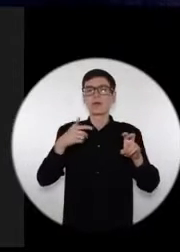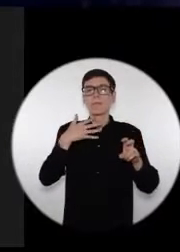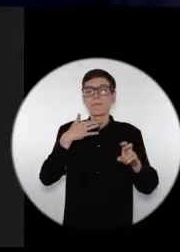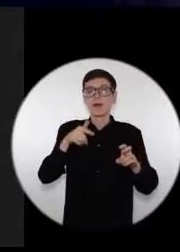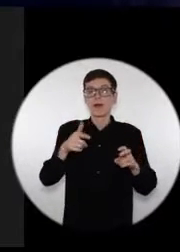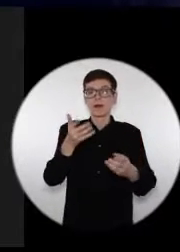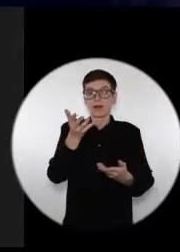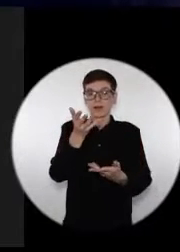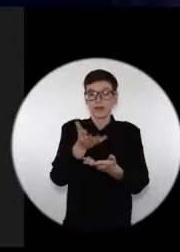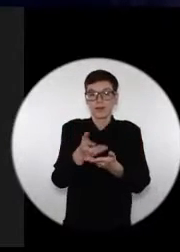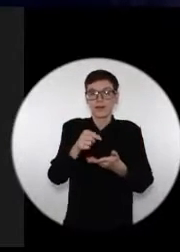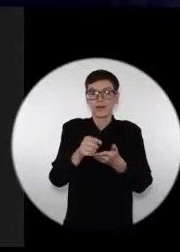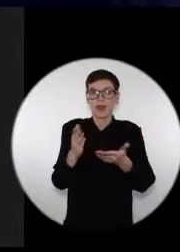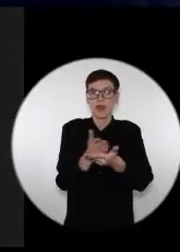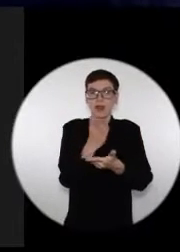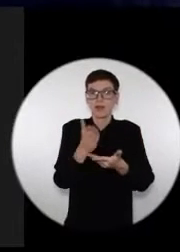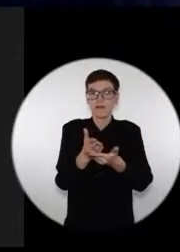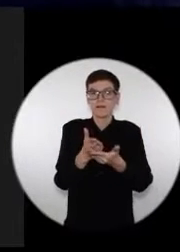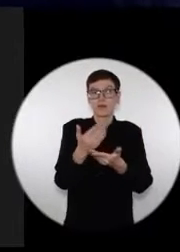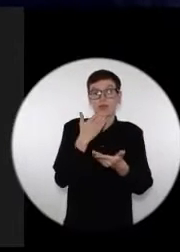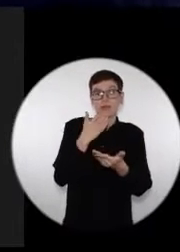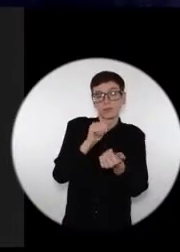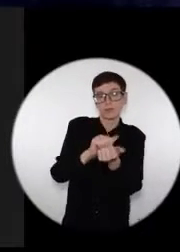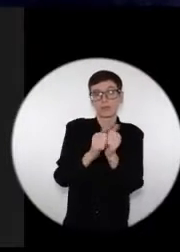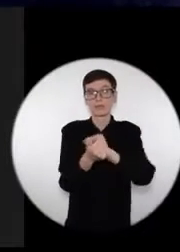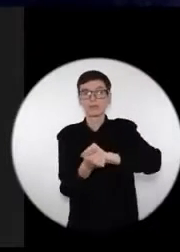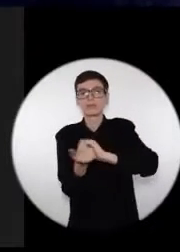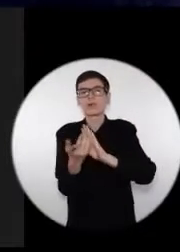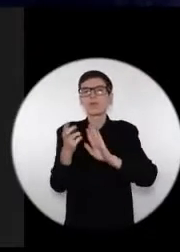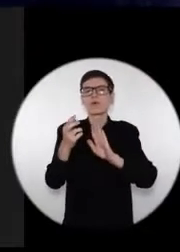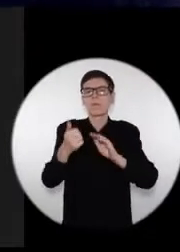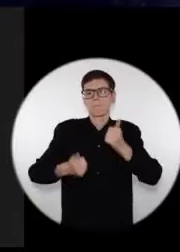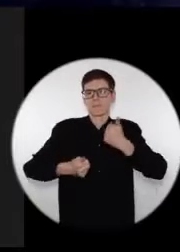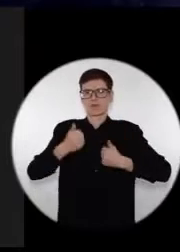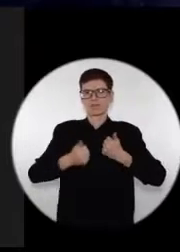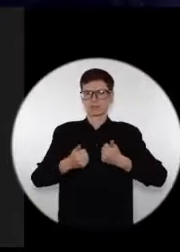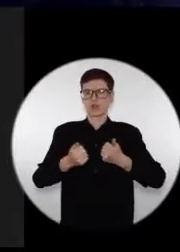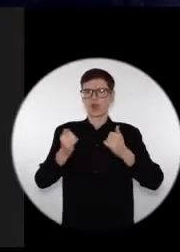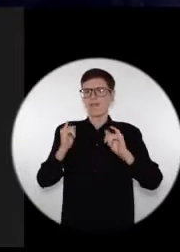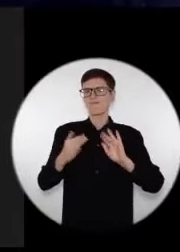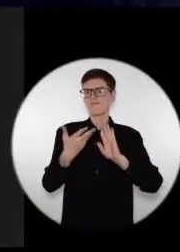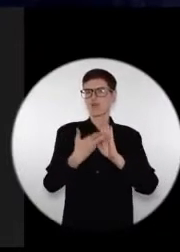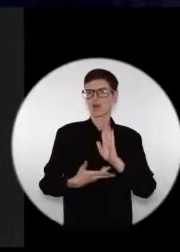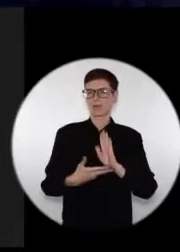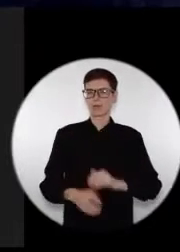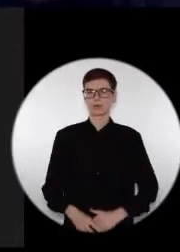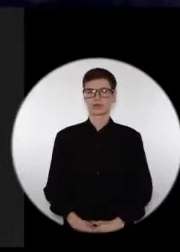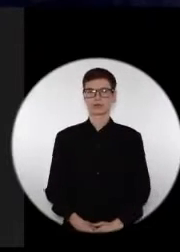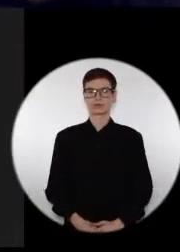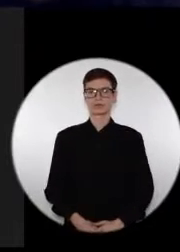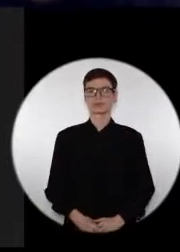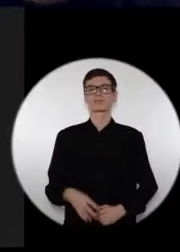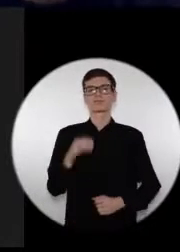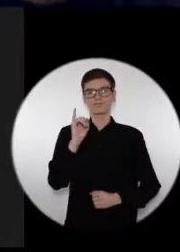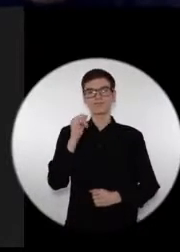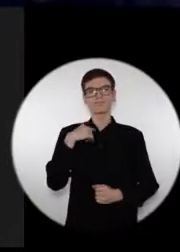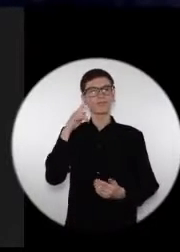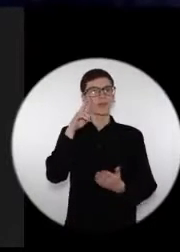intentar hacer que existieran esos libros los que existieran también en formato profesional